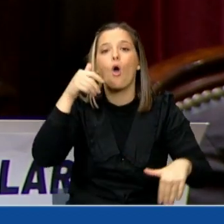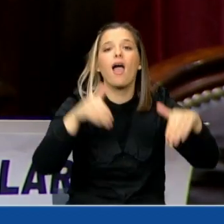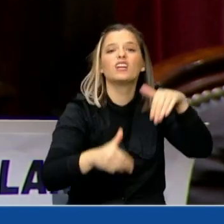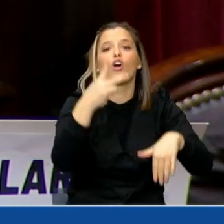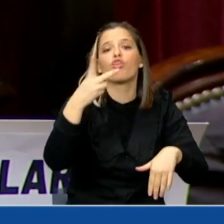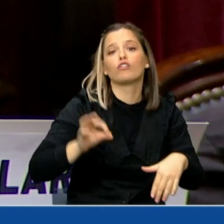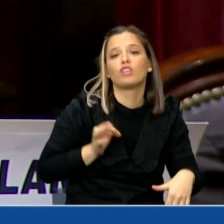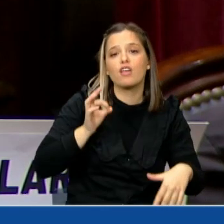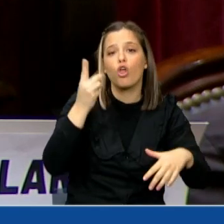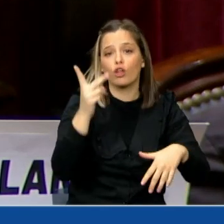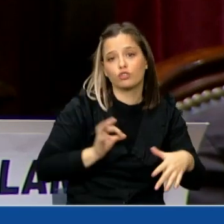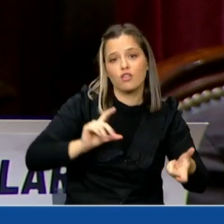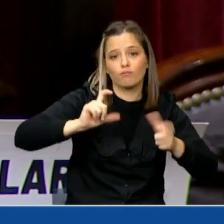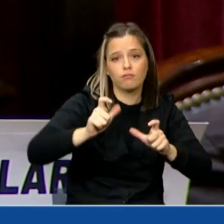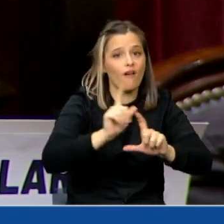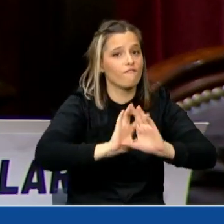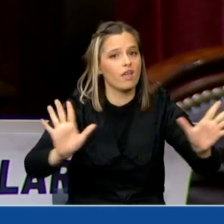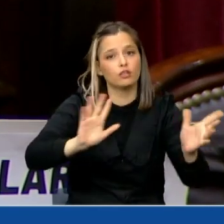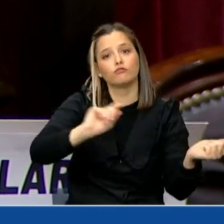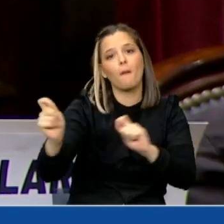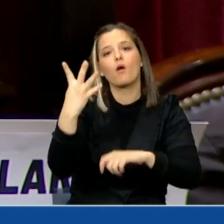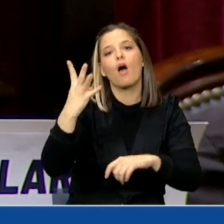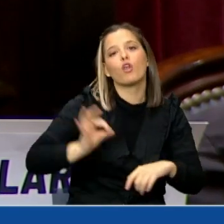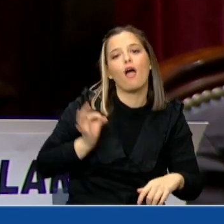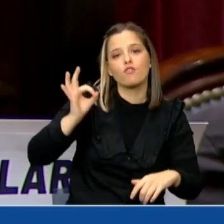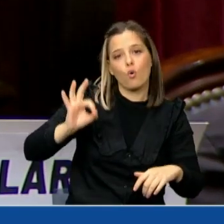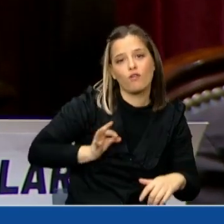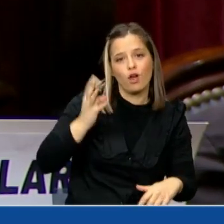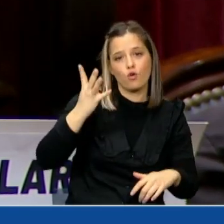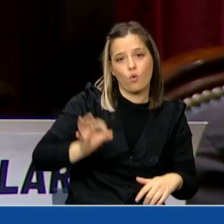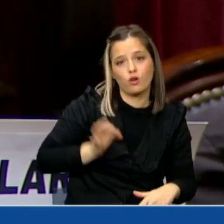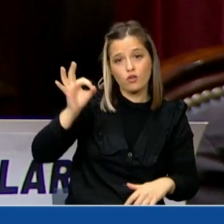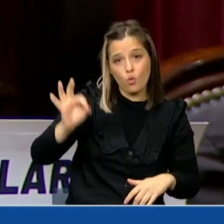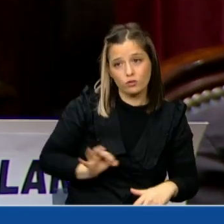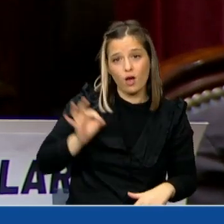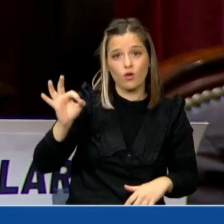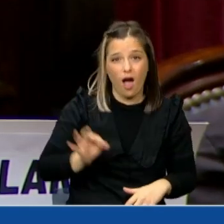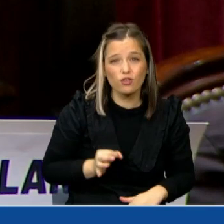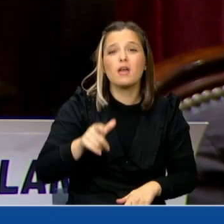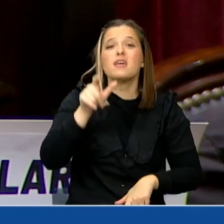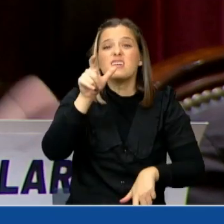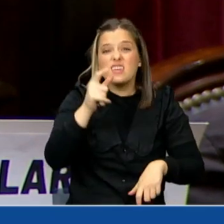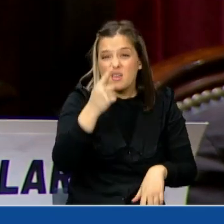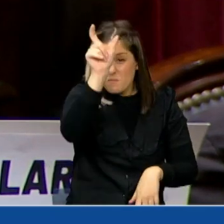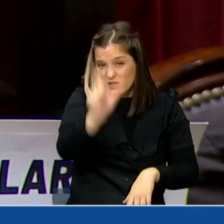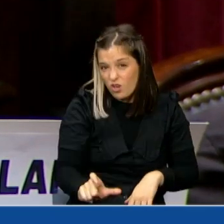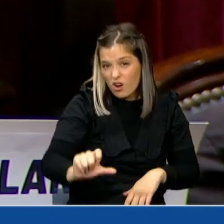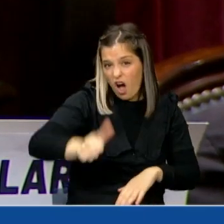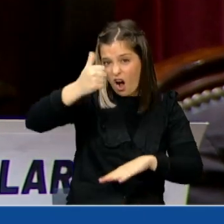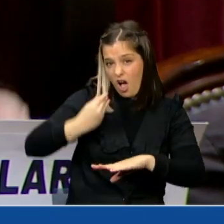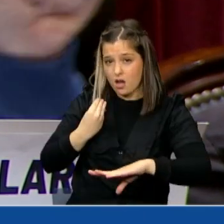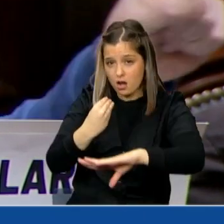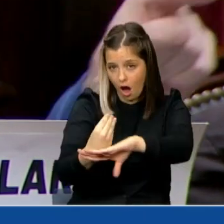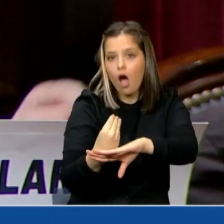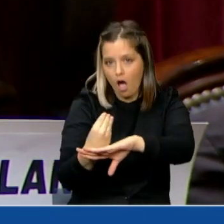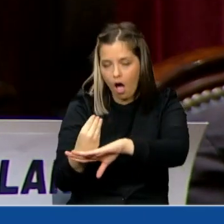2 años y que se hicieran cada 4 años. Y el que ganaba la elección se quedaba con la mayoría del Poder Legislativo. O sea, quería la suma del poder